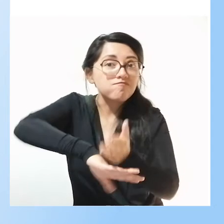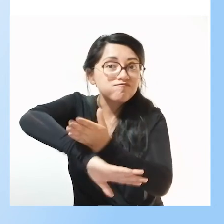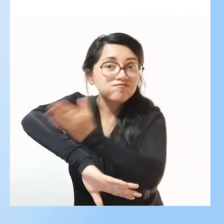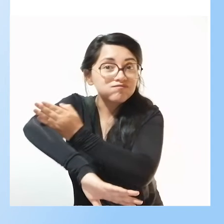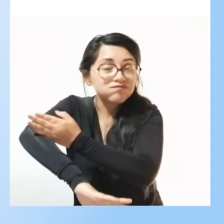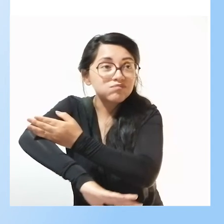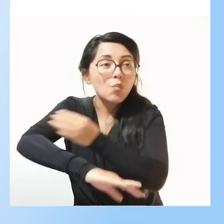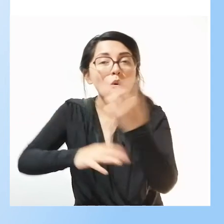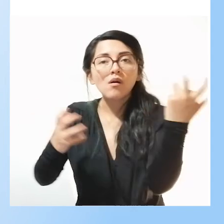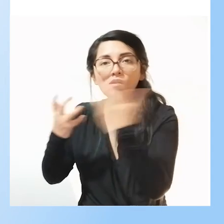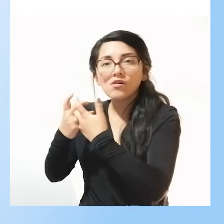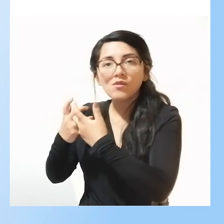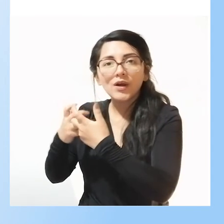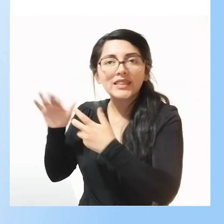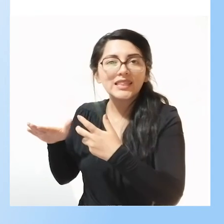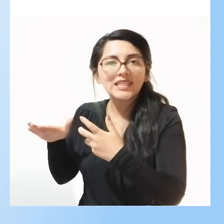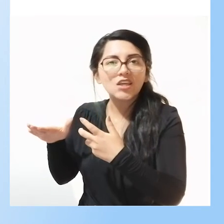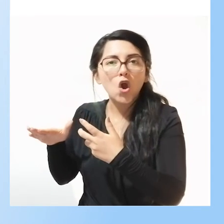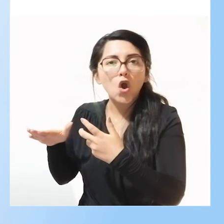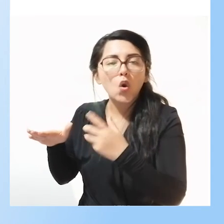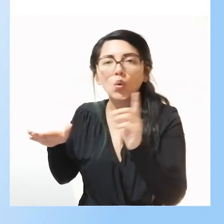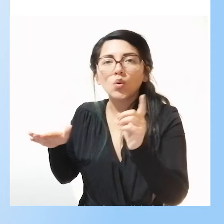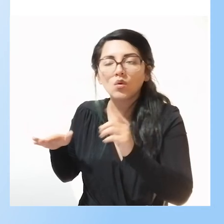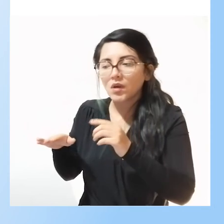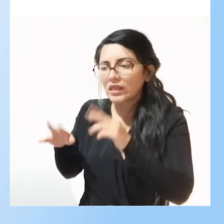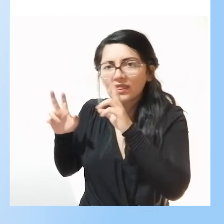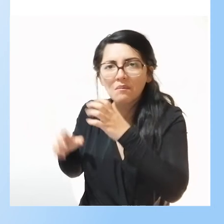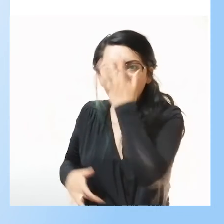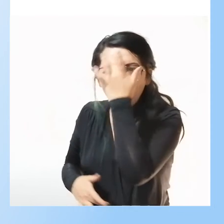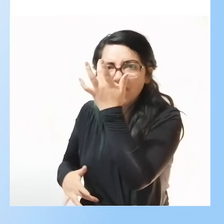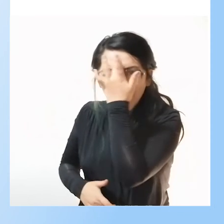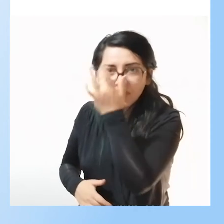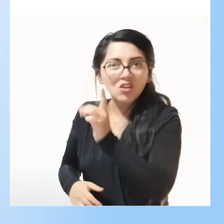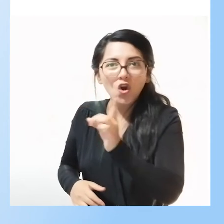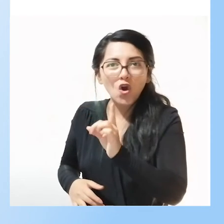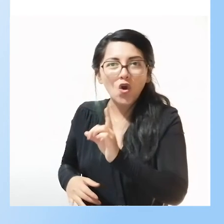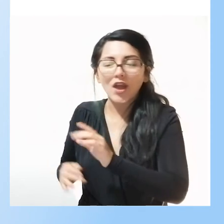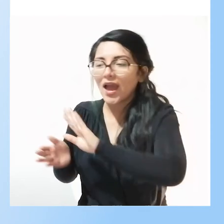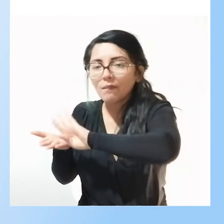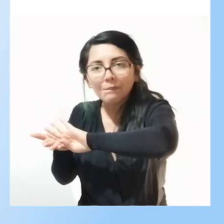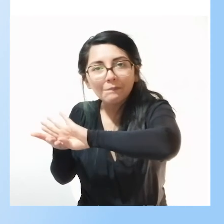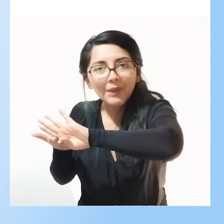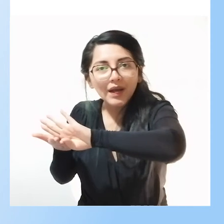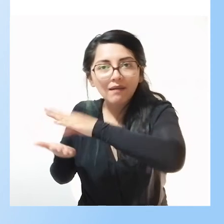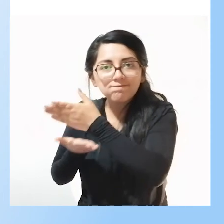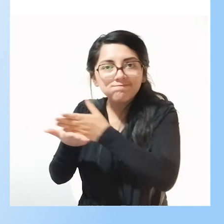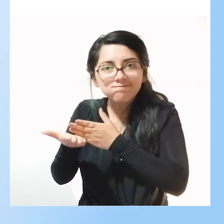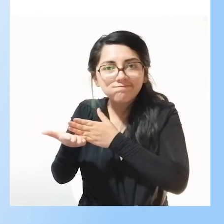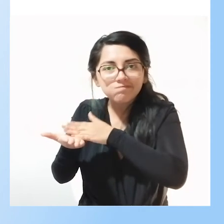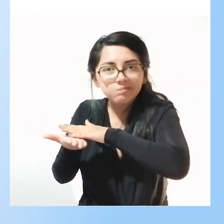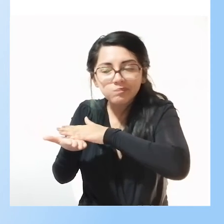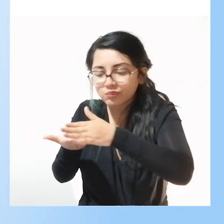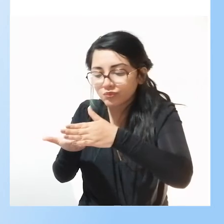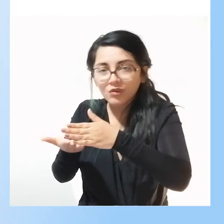dirigidos al niño, no a la enfermedad. Es muy importante que el niño mismo deje de lado la enfermedad, no sea su